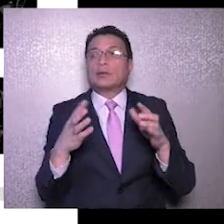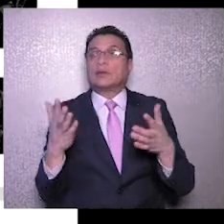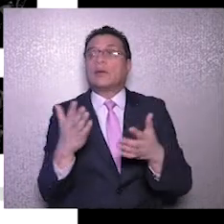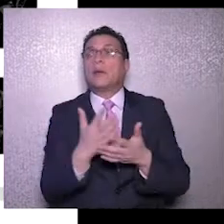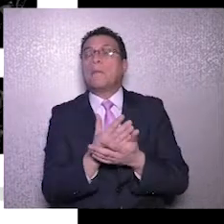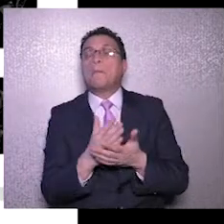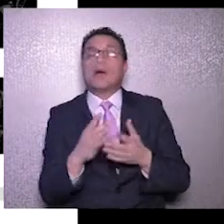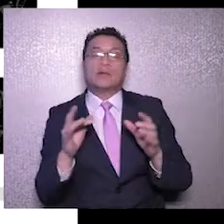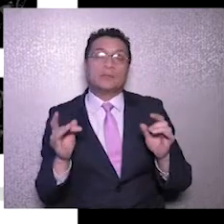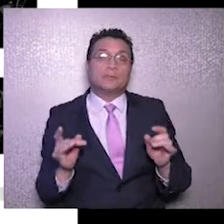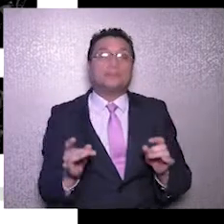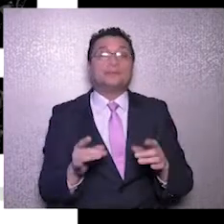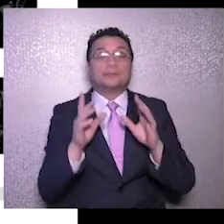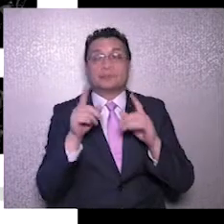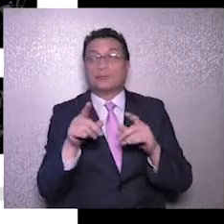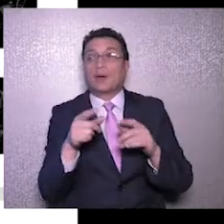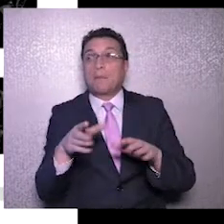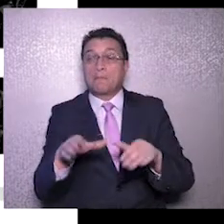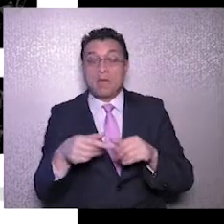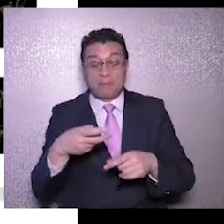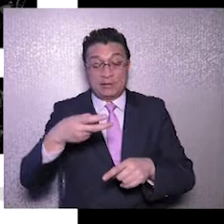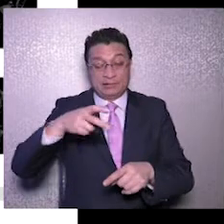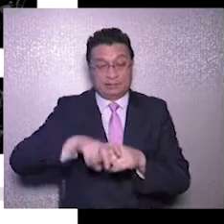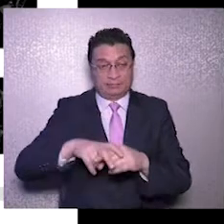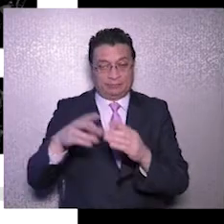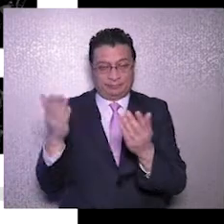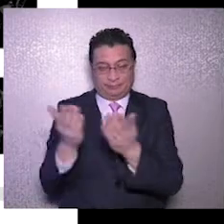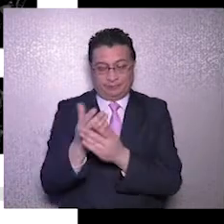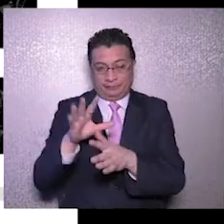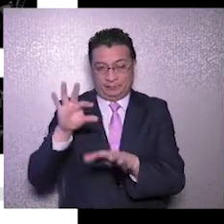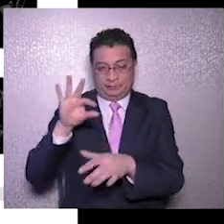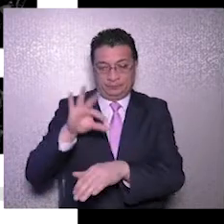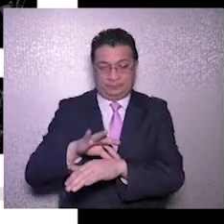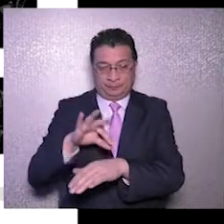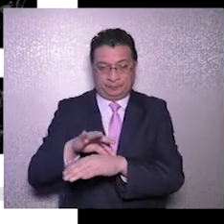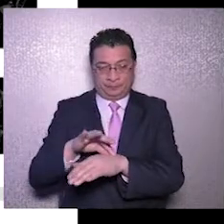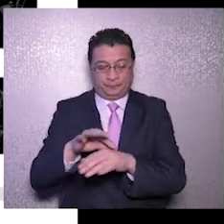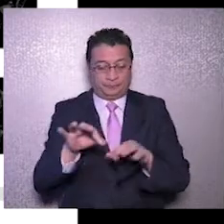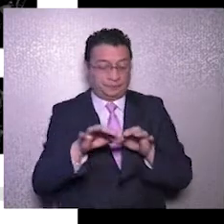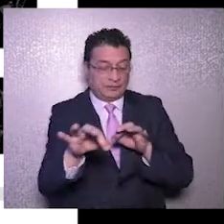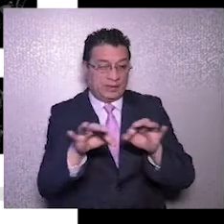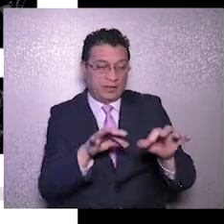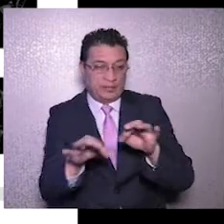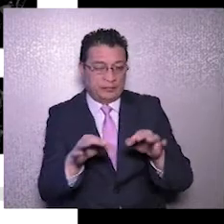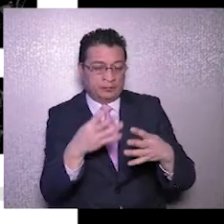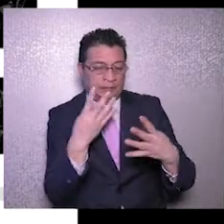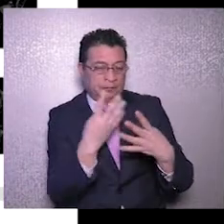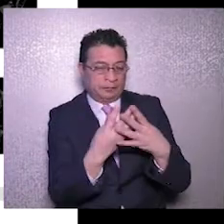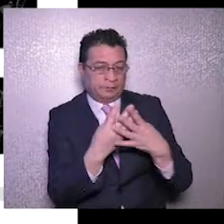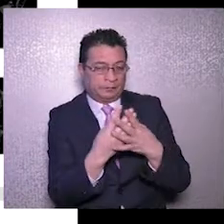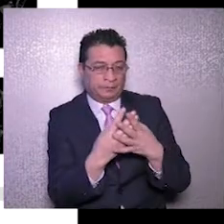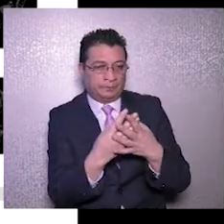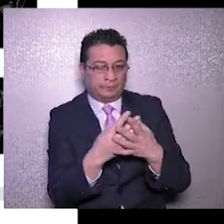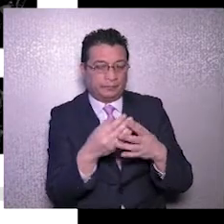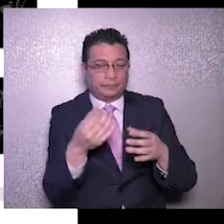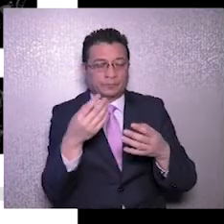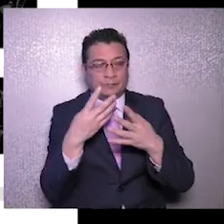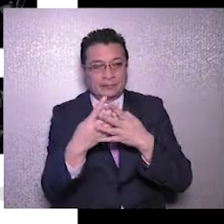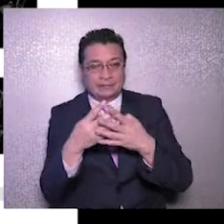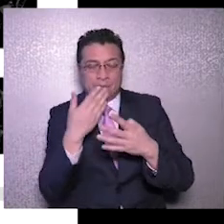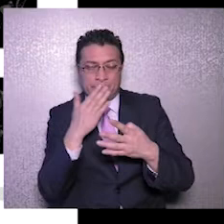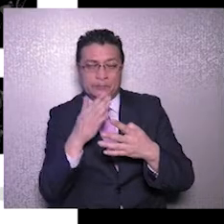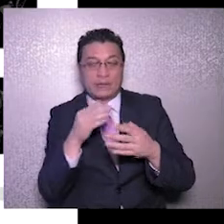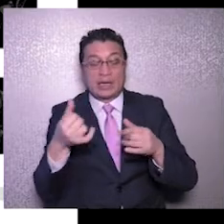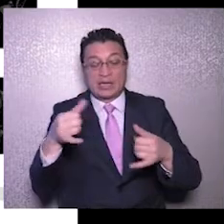si sentamos en una misma sala de clase un médico, un ingeniero, un matemático, un físico, un químico,